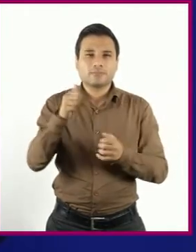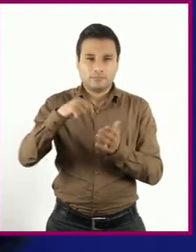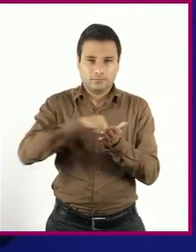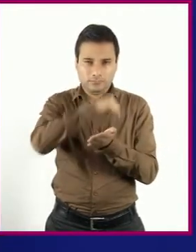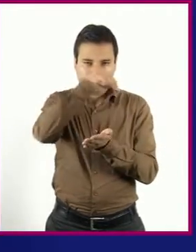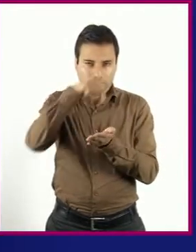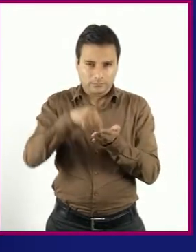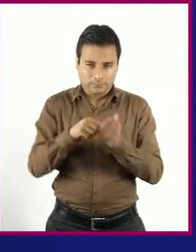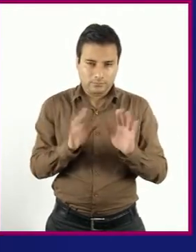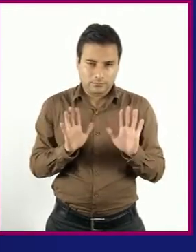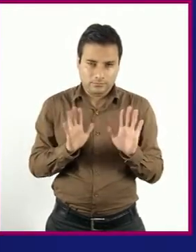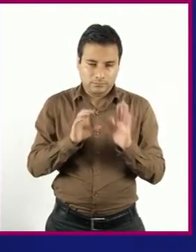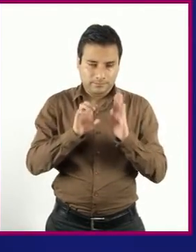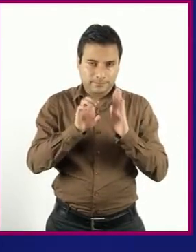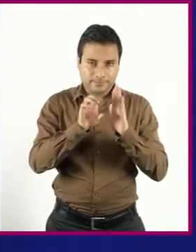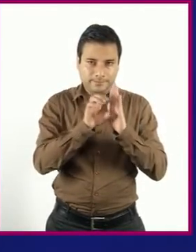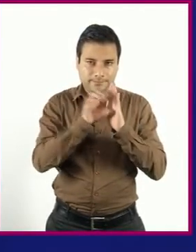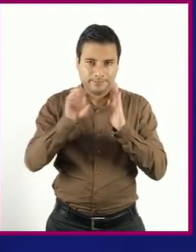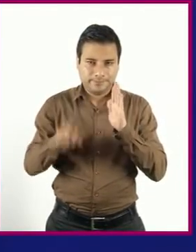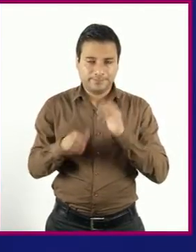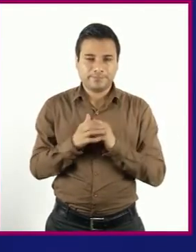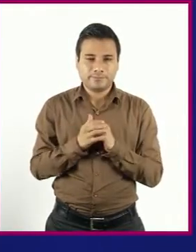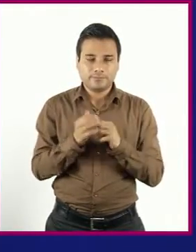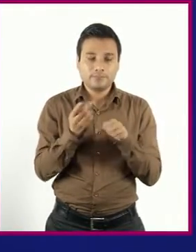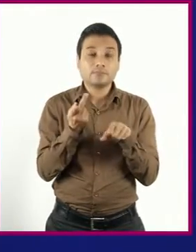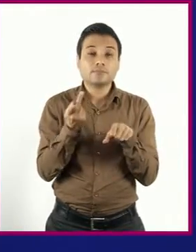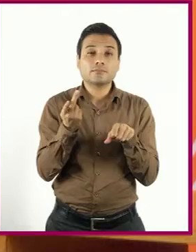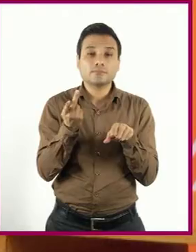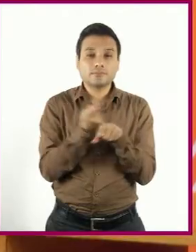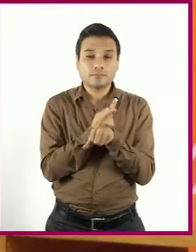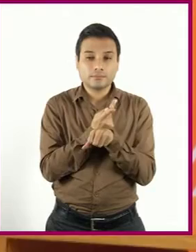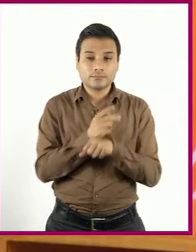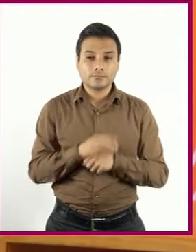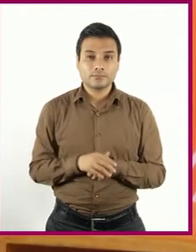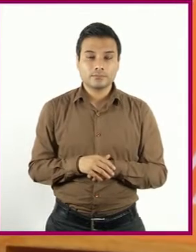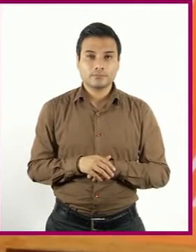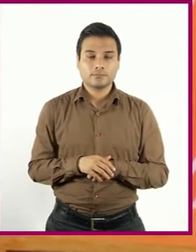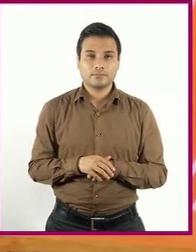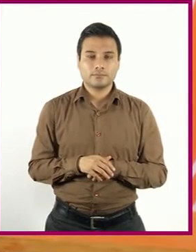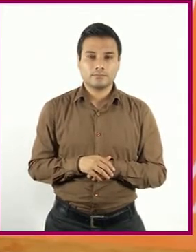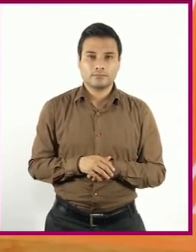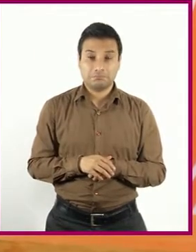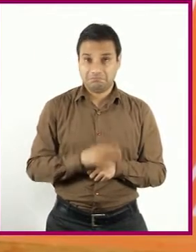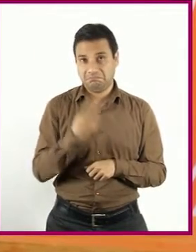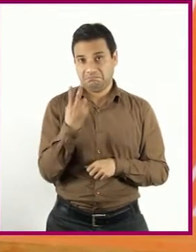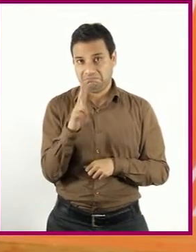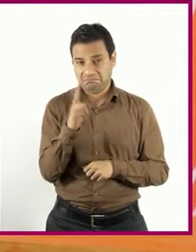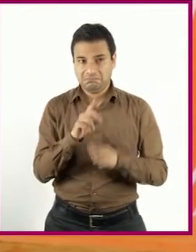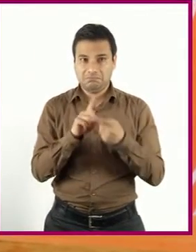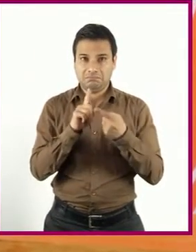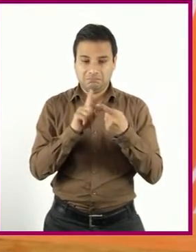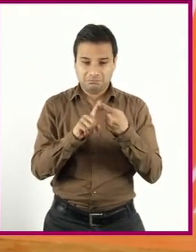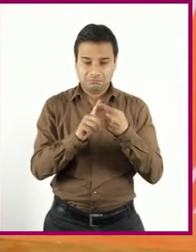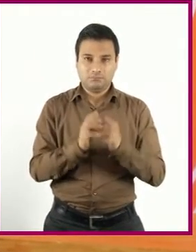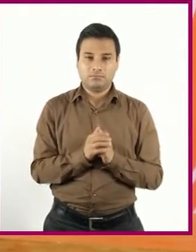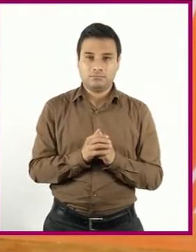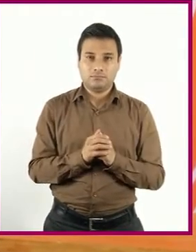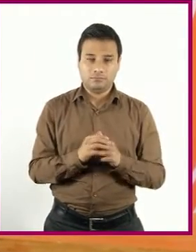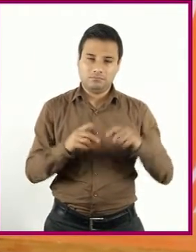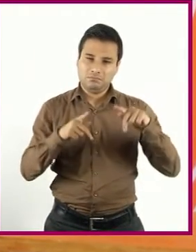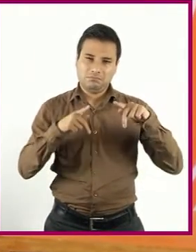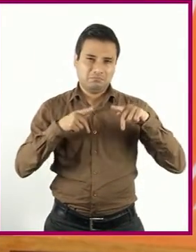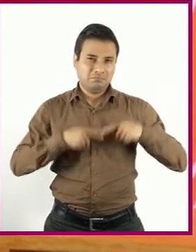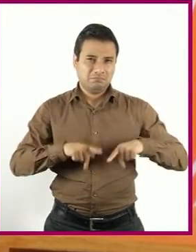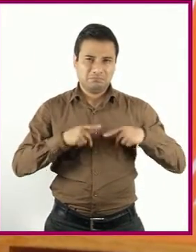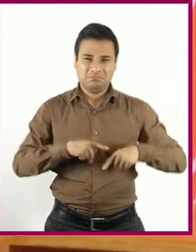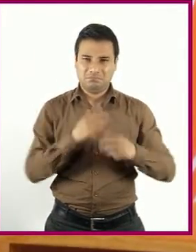lo habían practicado. ¿Qué crees que sucedería? Se me ocurren dos escenarios. Uno, que habría mucha confusión y